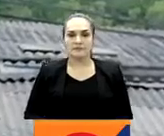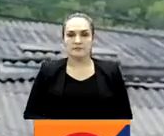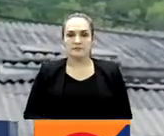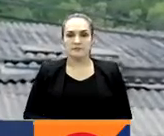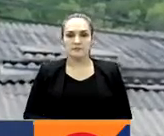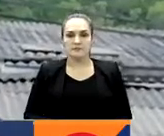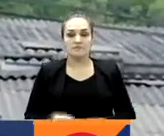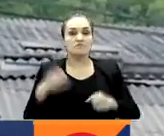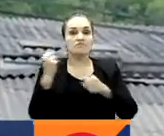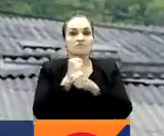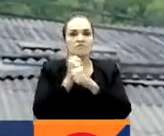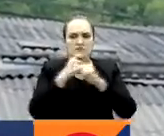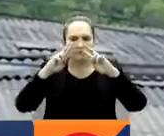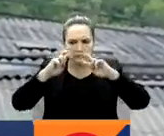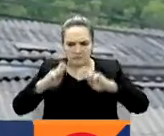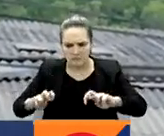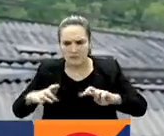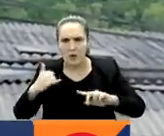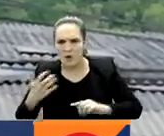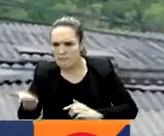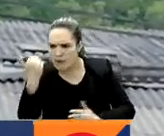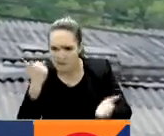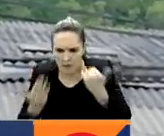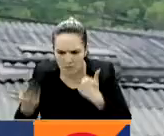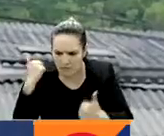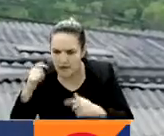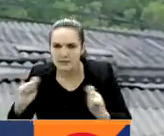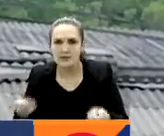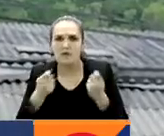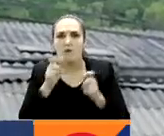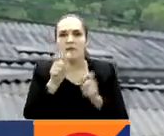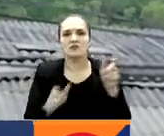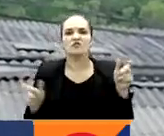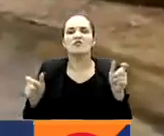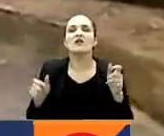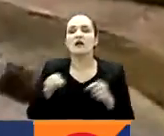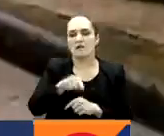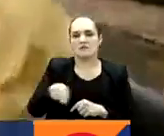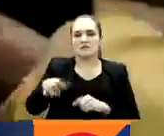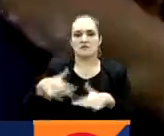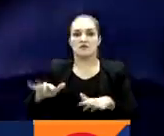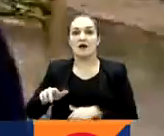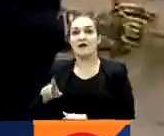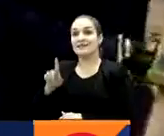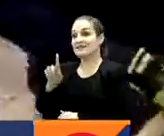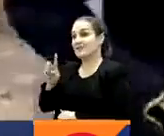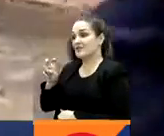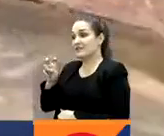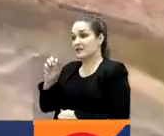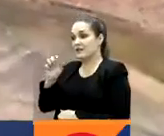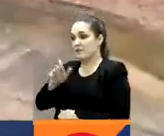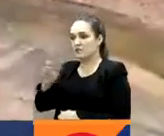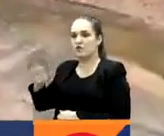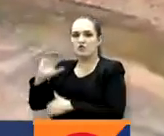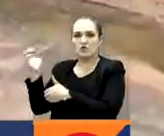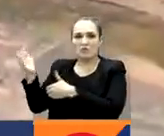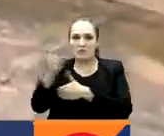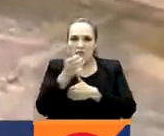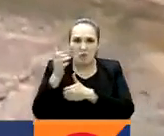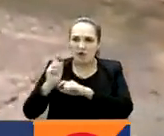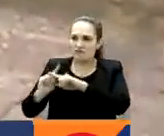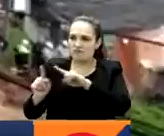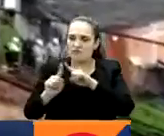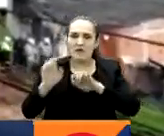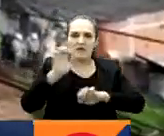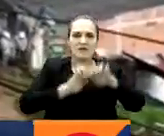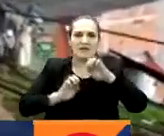En estas labores de rescate participaron por lo menos 160 personas, integrantes de los cuerpos oficiales de bomberos de Manizales, de Villa María, también de la Defensa